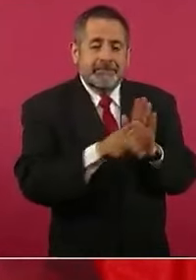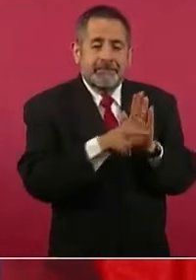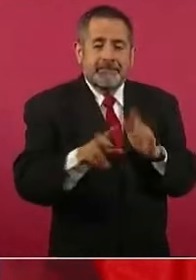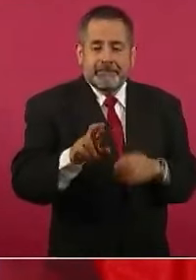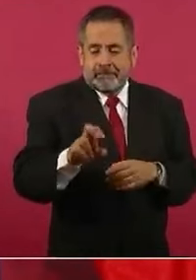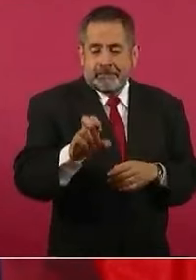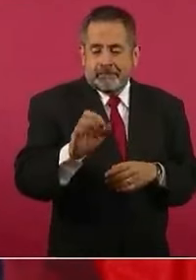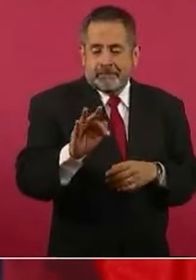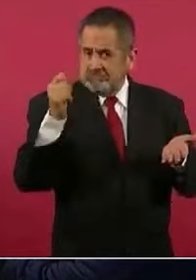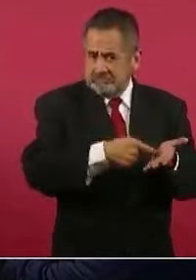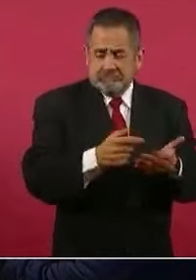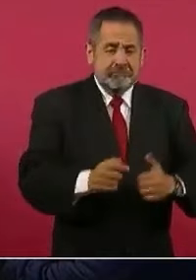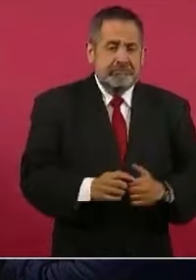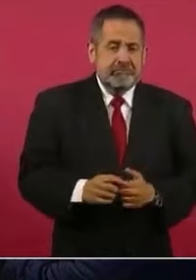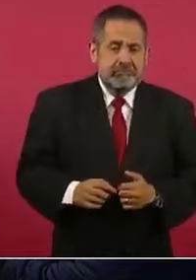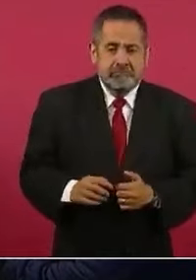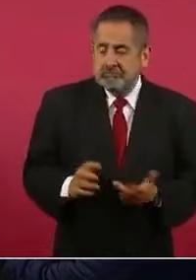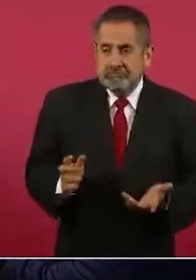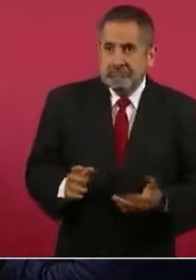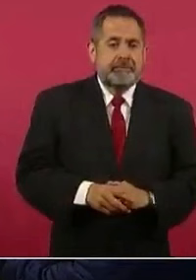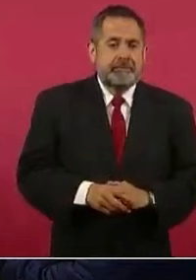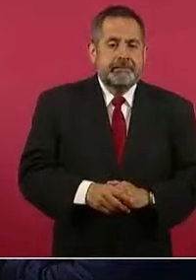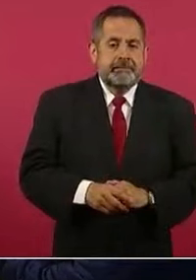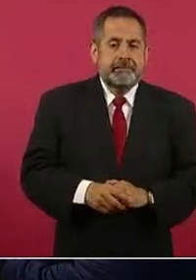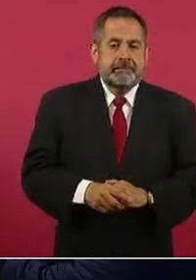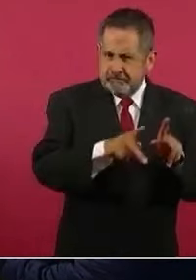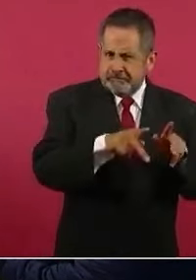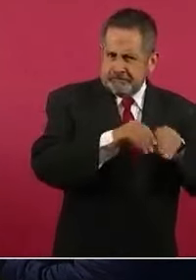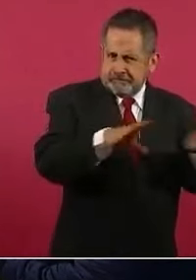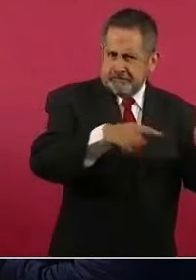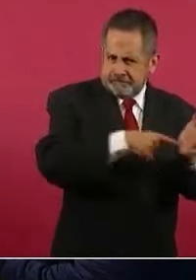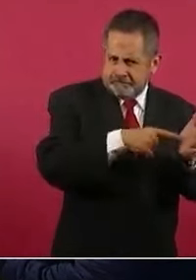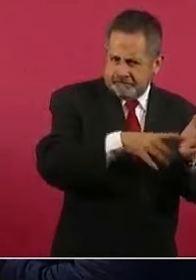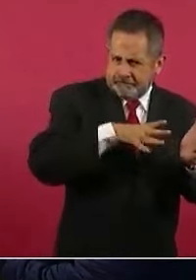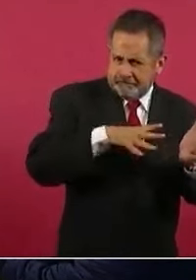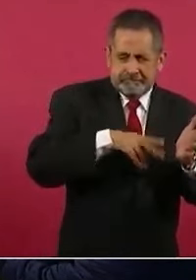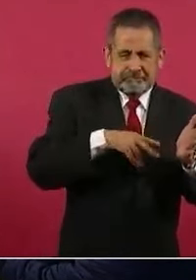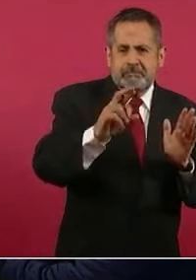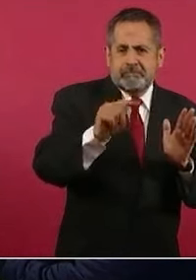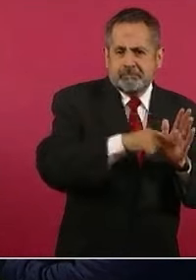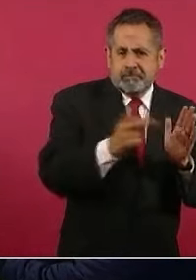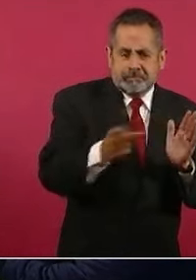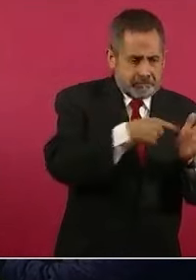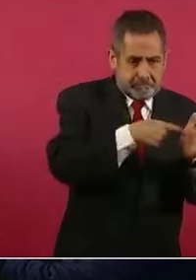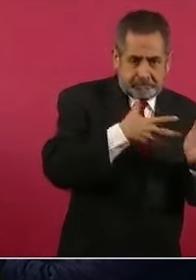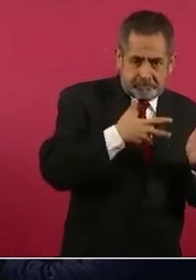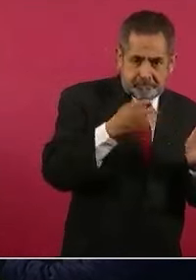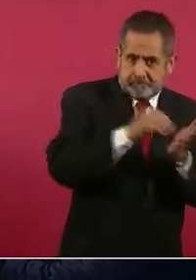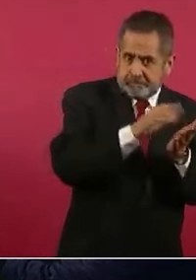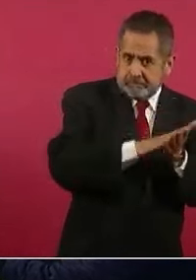lo trae o no lo trae? No. ¿Ah? Sí lo trae. Sí lo trae El Norte, estoy preguntando.